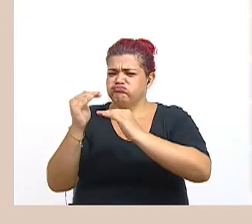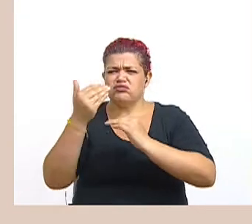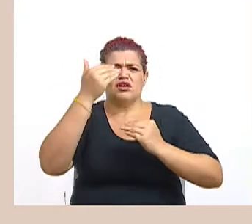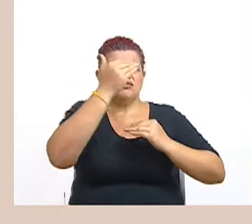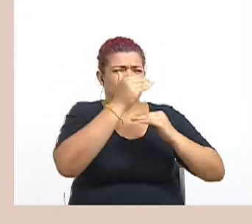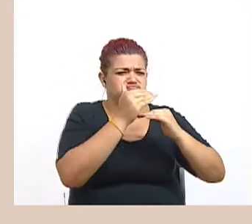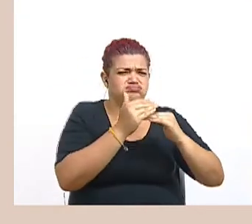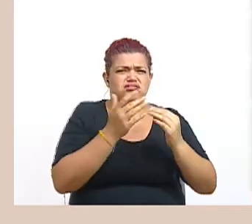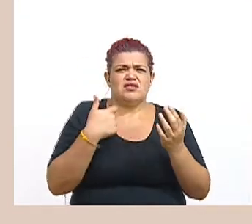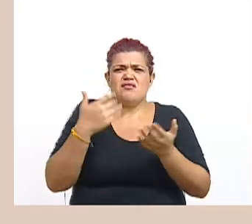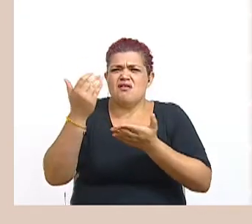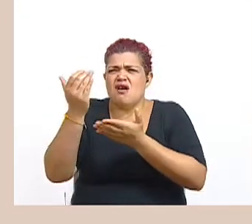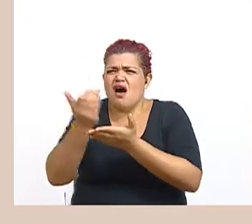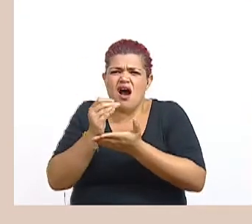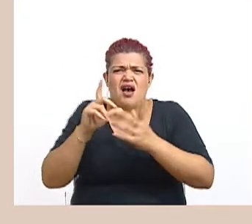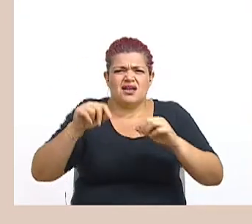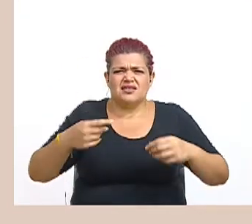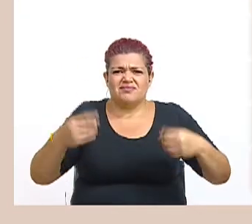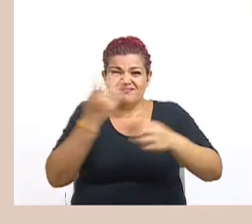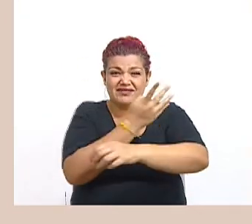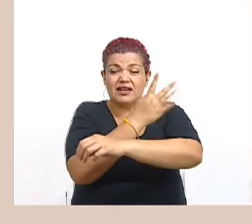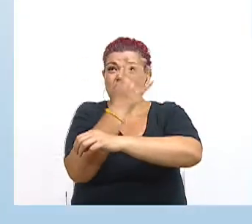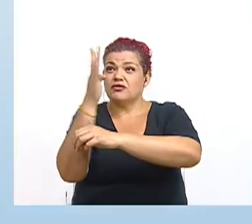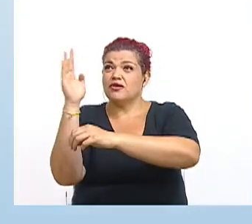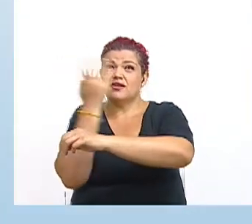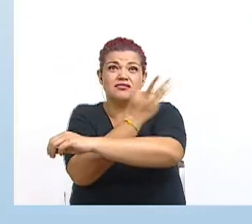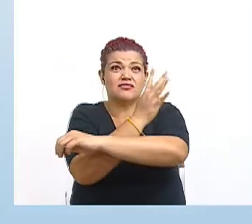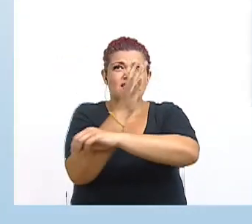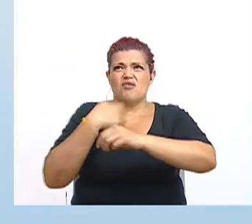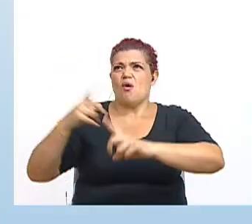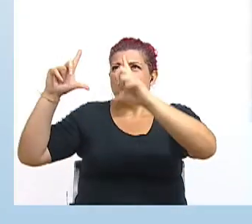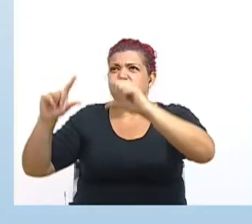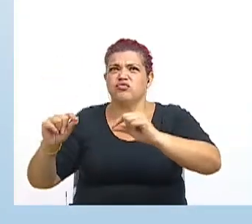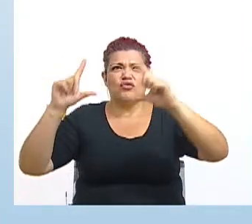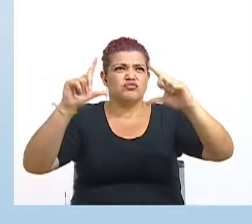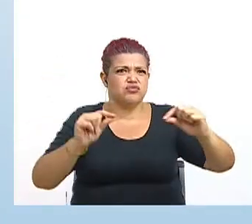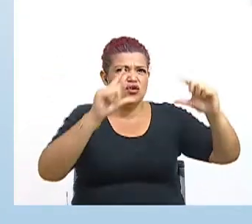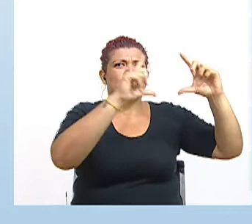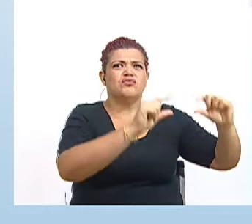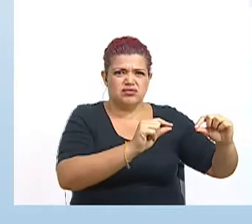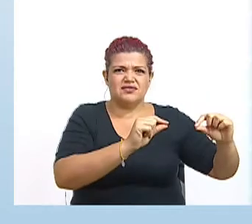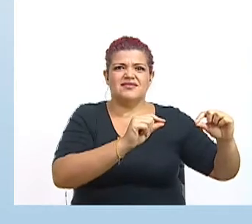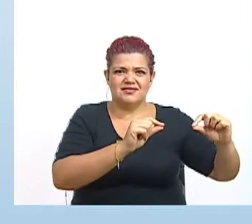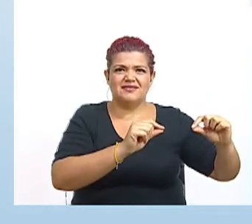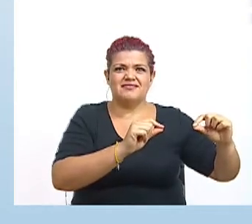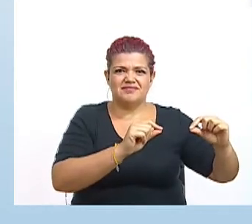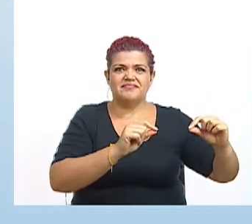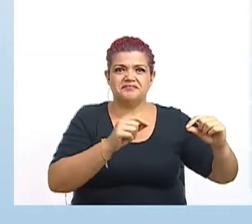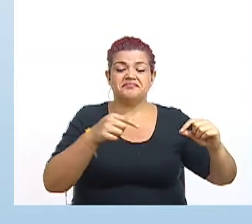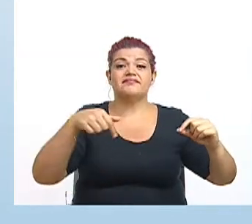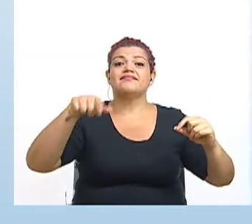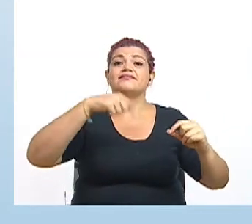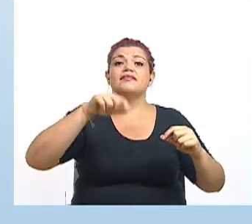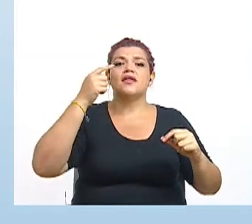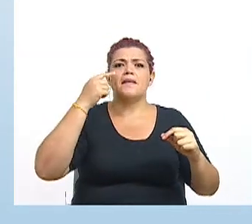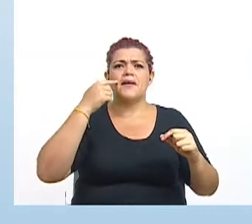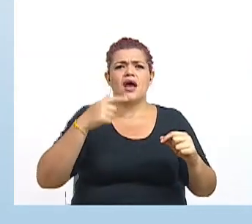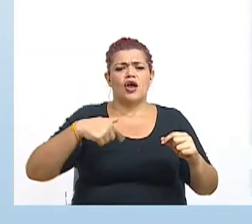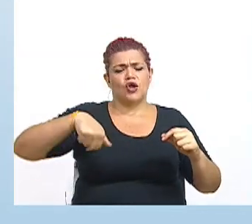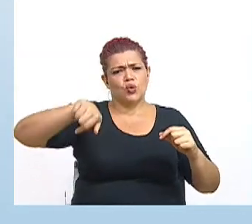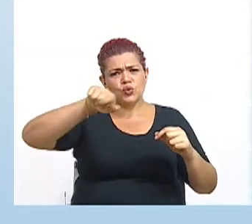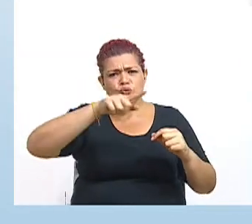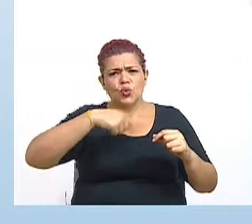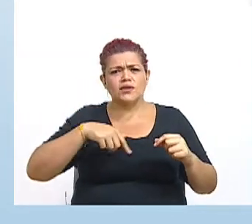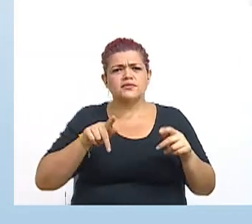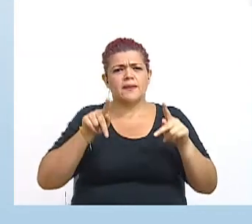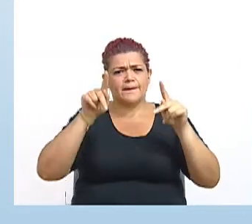estamos hablando sobre huella ecológica? ¿A qué se refiere este tema? Vamos a ver en este caso que los seres vivos cumplimos con una serie